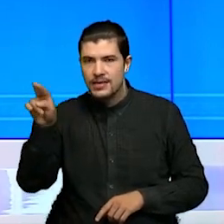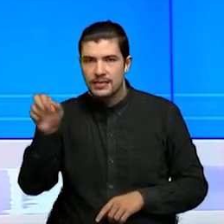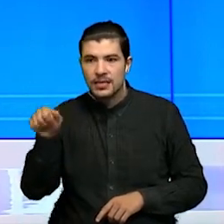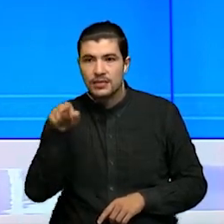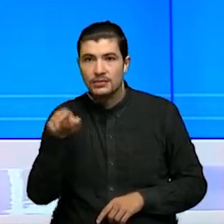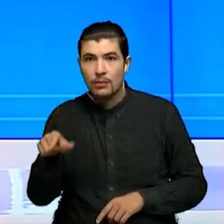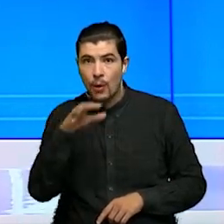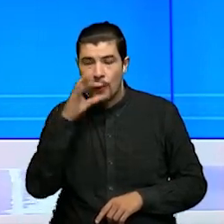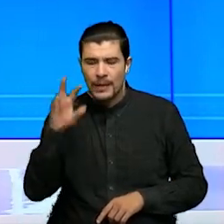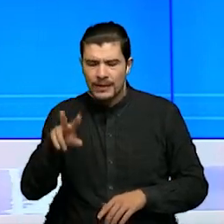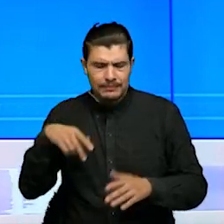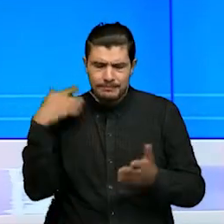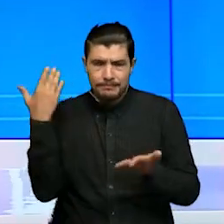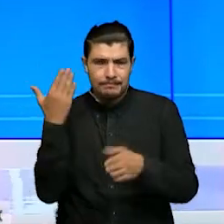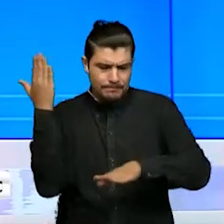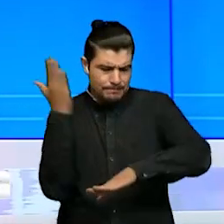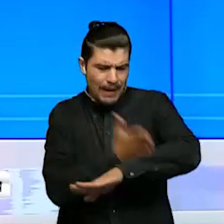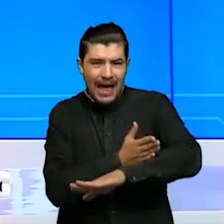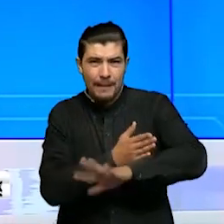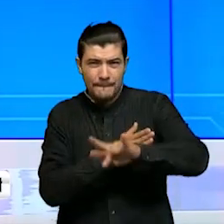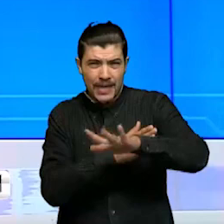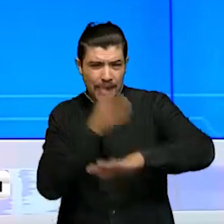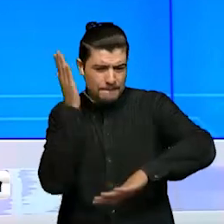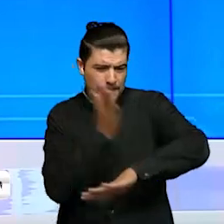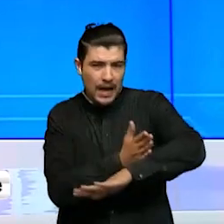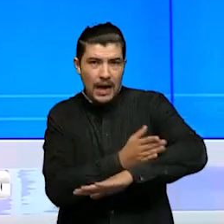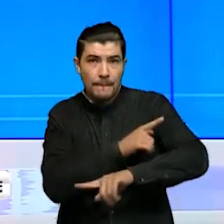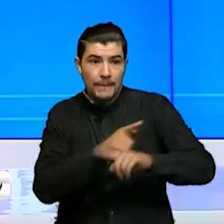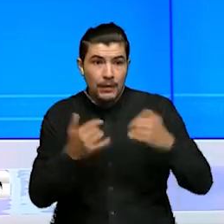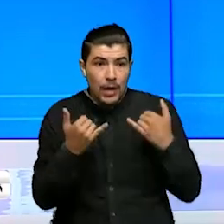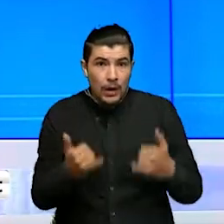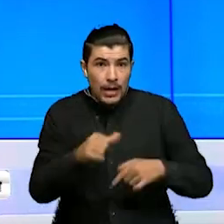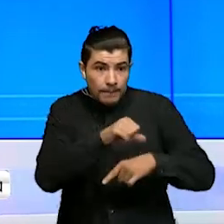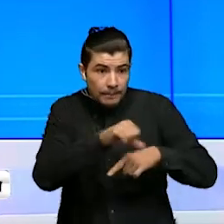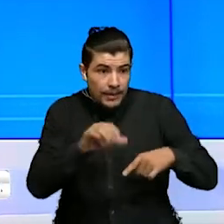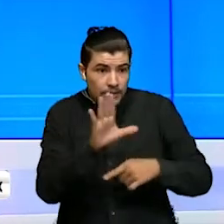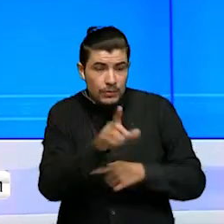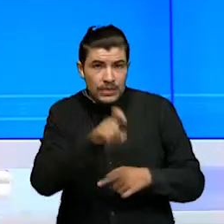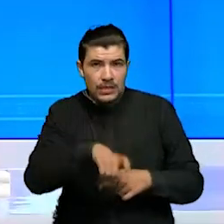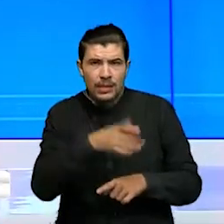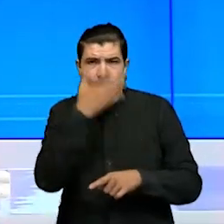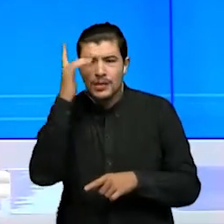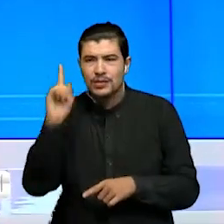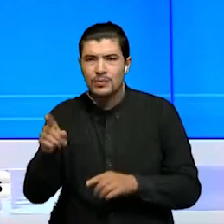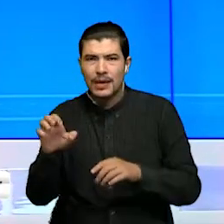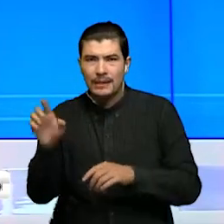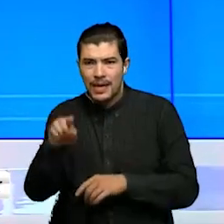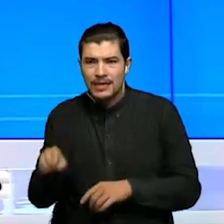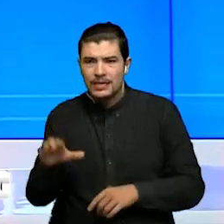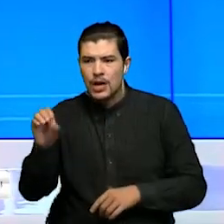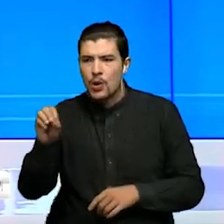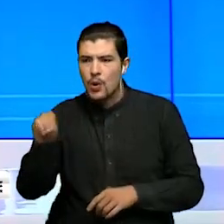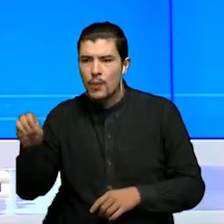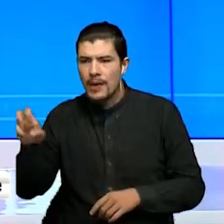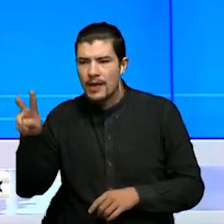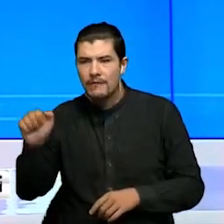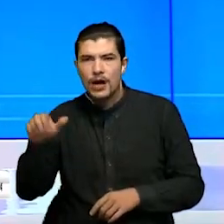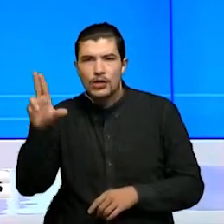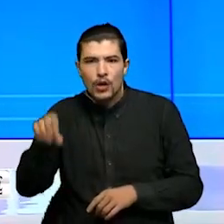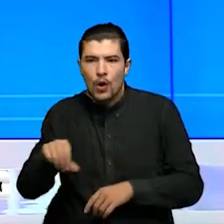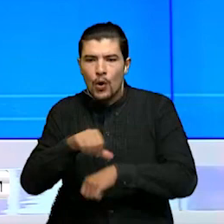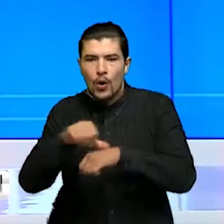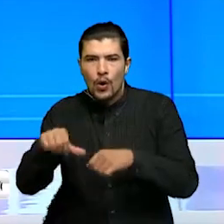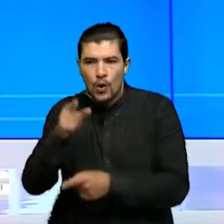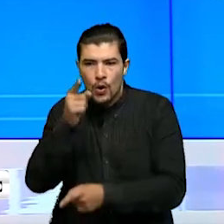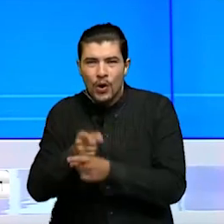requiriendo una operación especializada que hasta el momento no recibe todo porque su bps comeva no autorizado el procedimiento en el centro